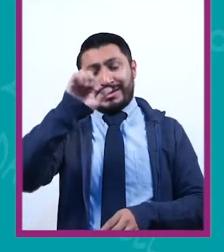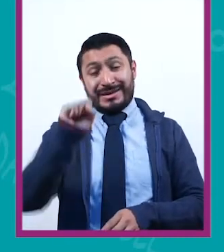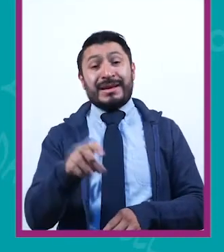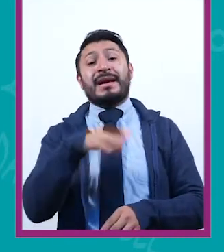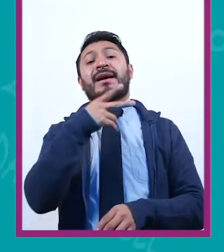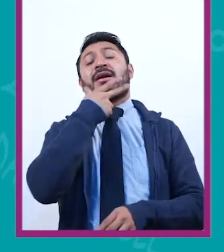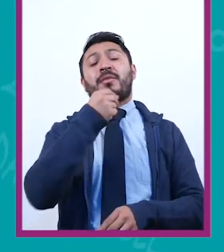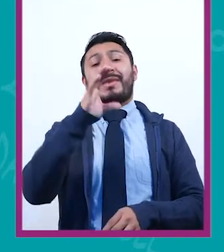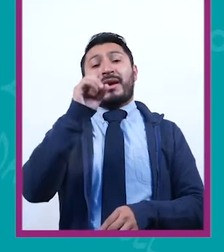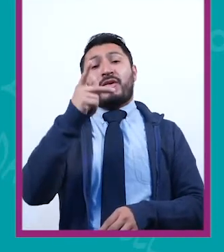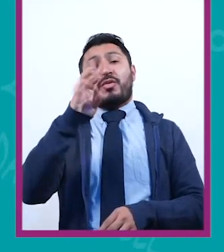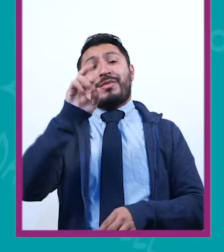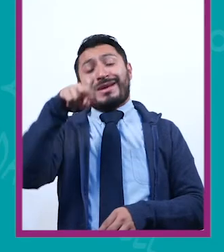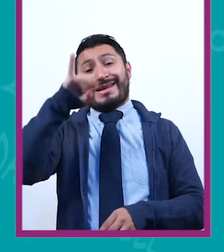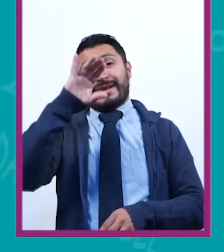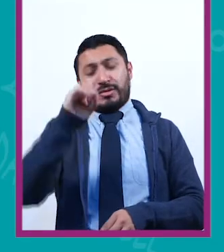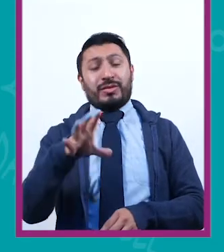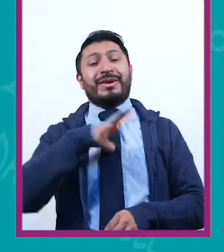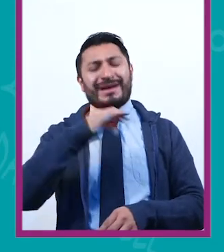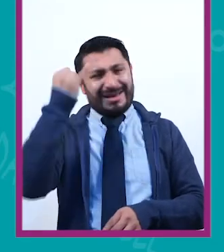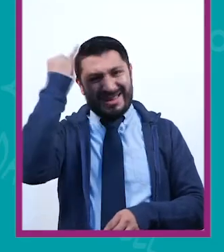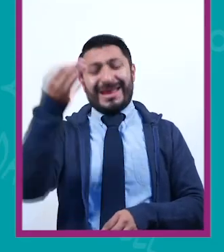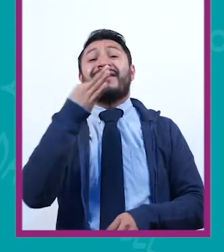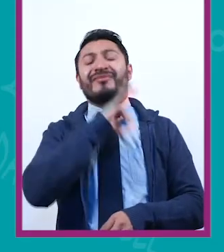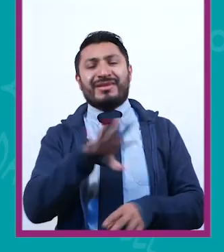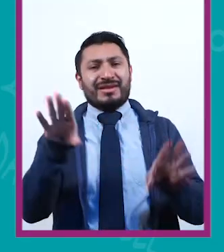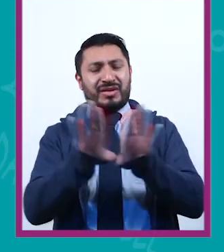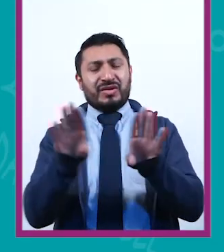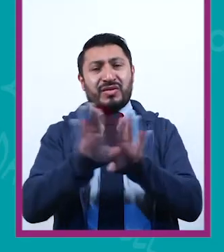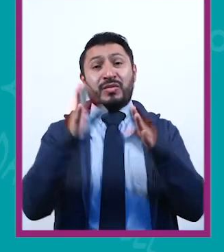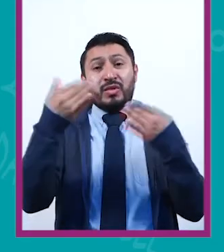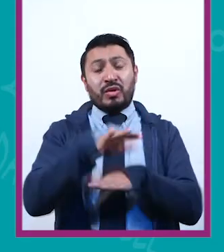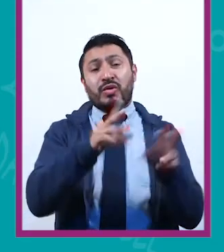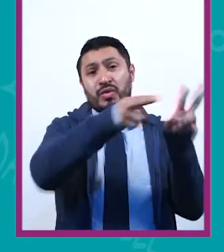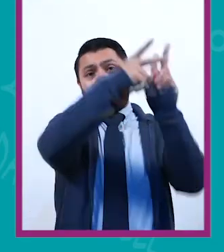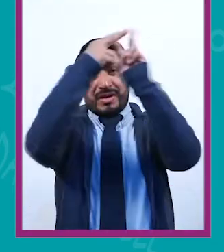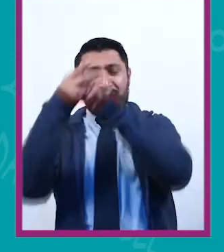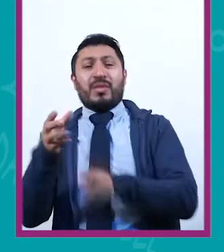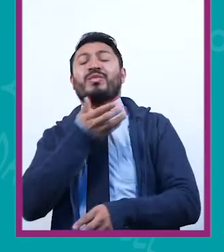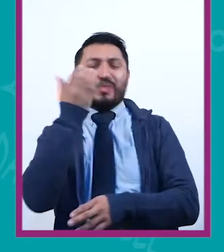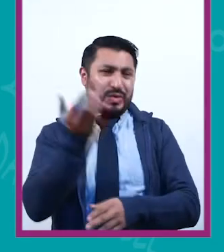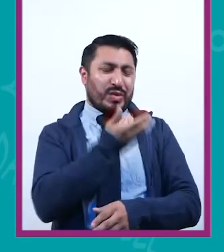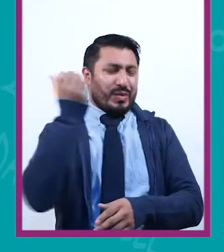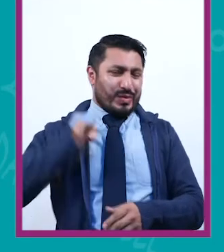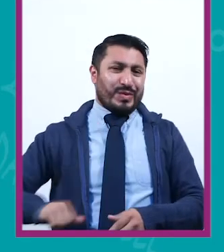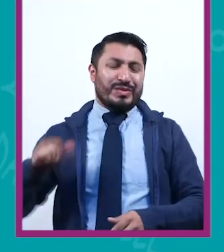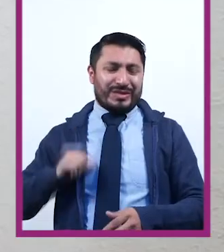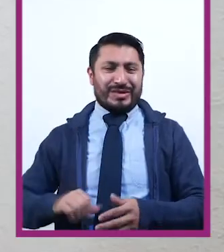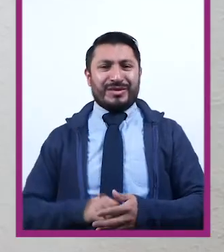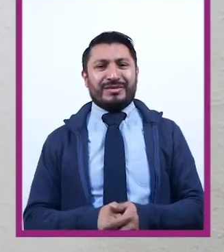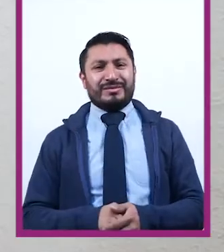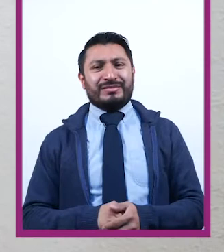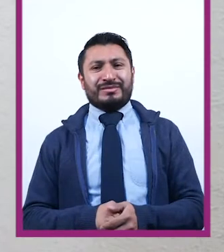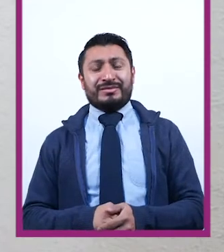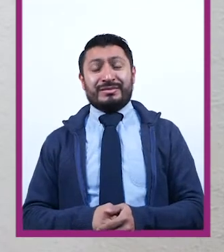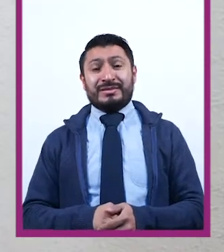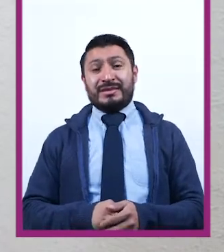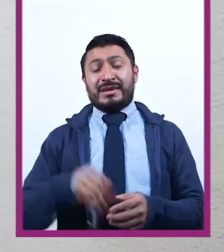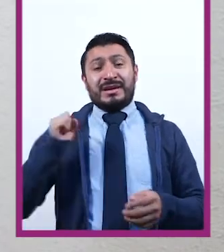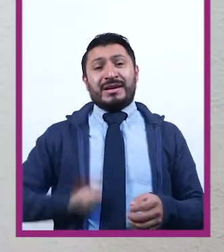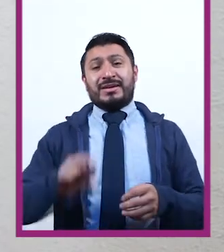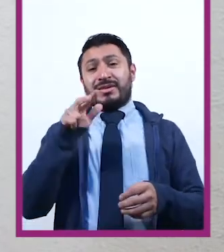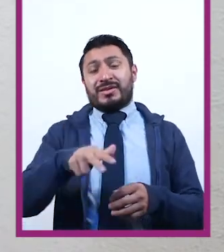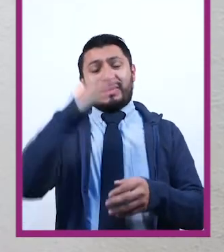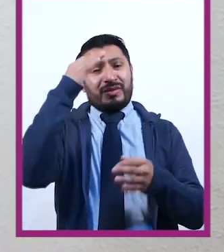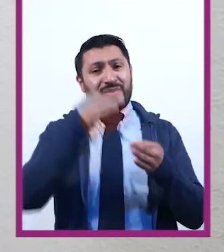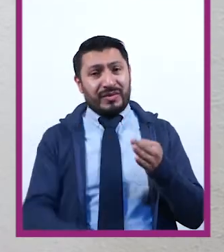Copérnico. Como te puedes dar cuenta, aún las ideas equivocadas sobre los astros eran muy comunes. A finales